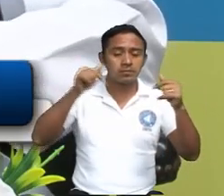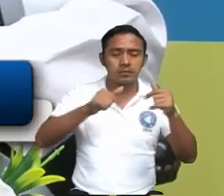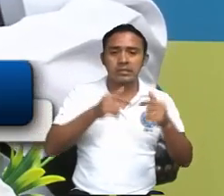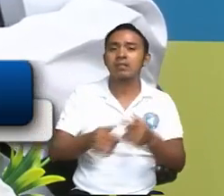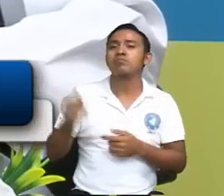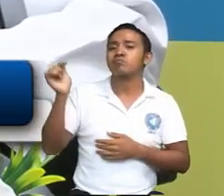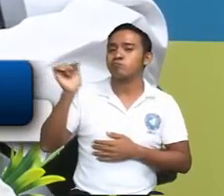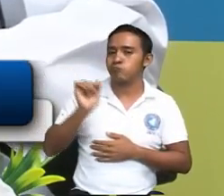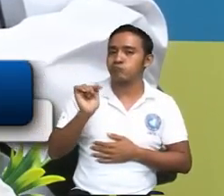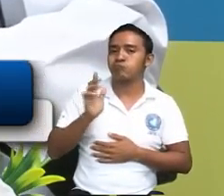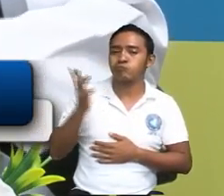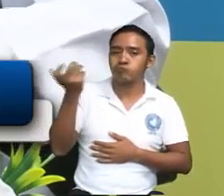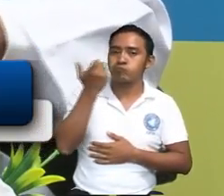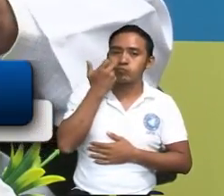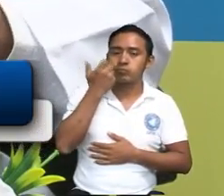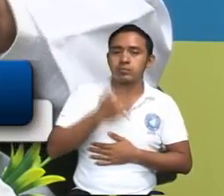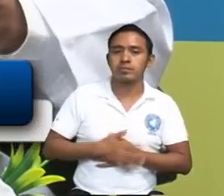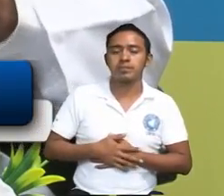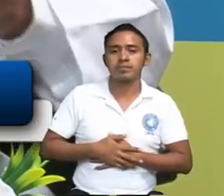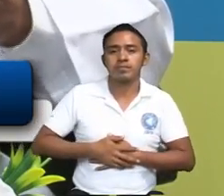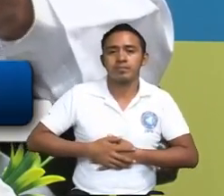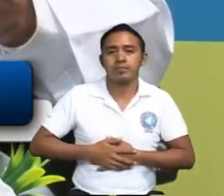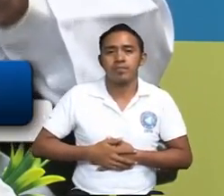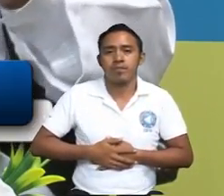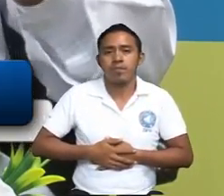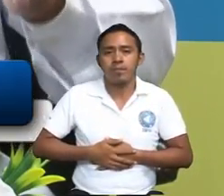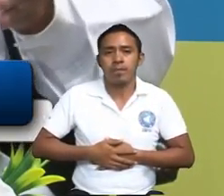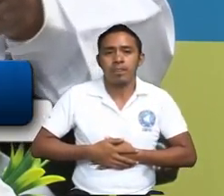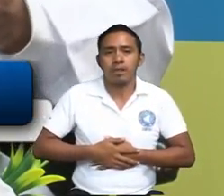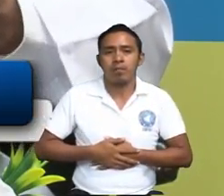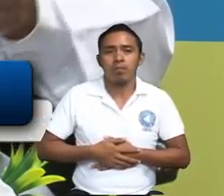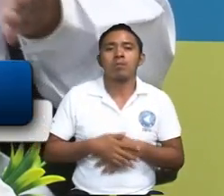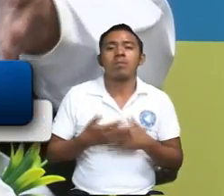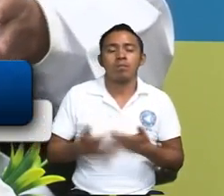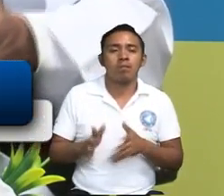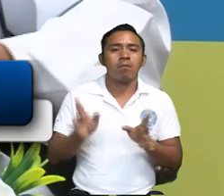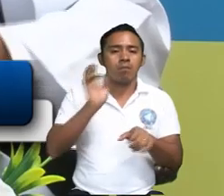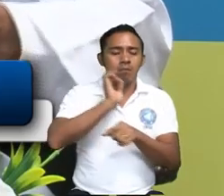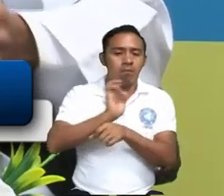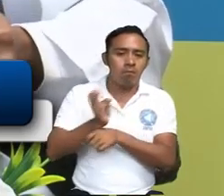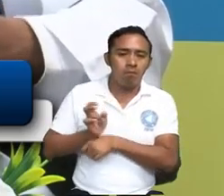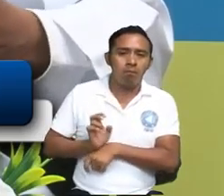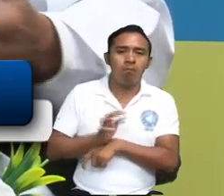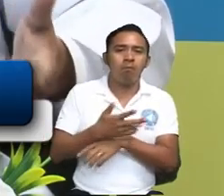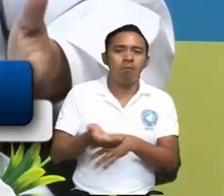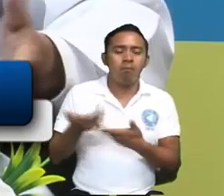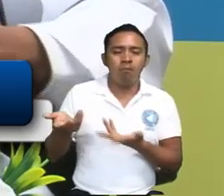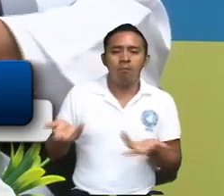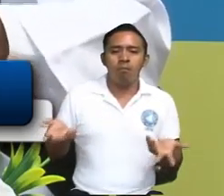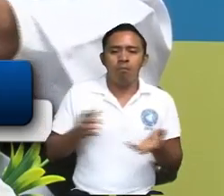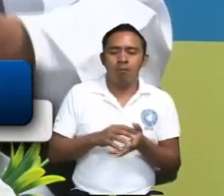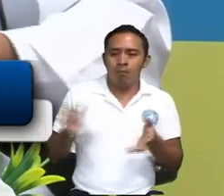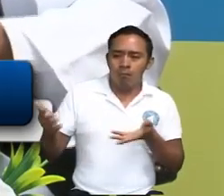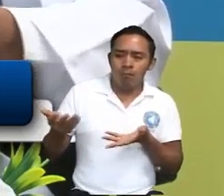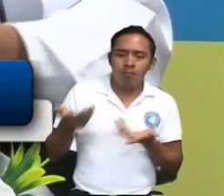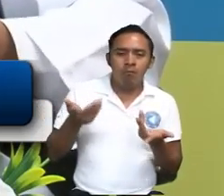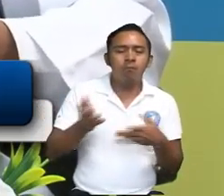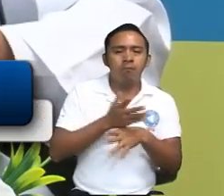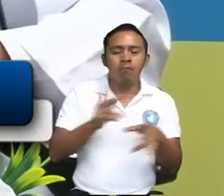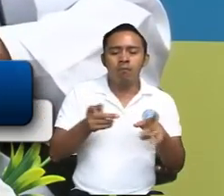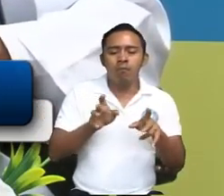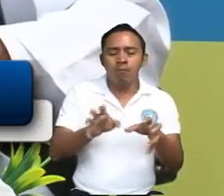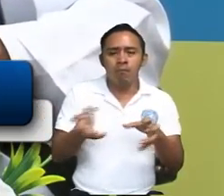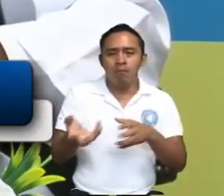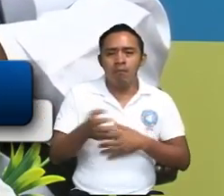esta patología. Entonces nosotros de manera permanente estamos vigilando el comportamiento de los caninos, que son los que más